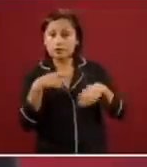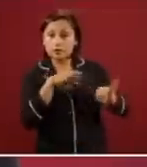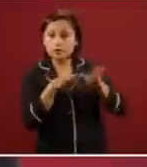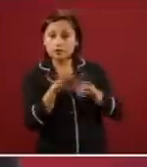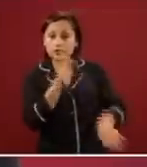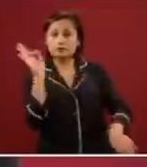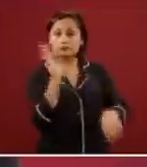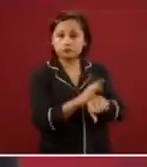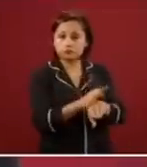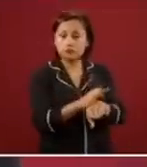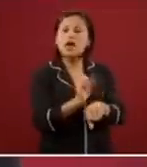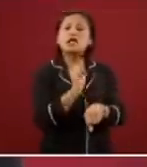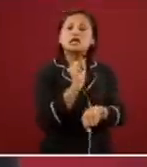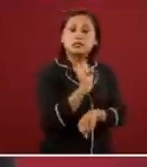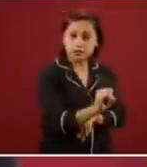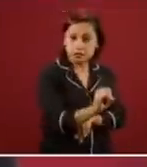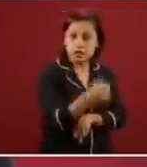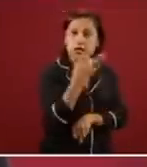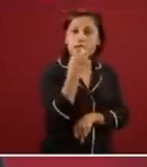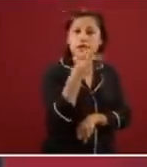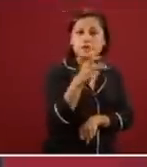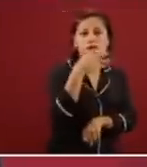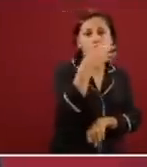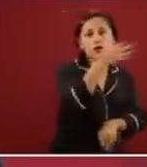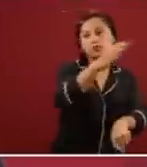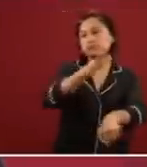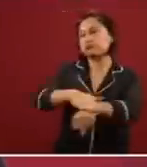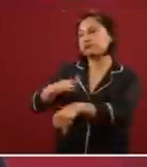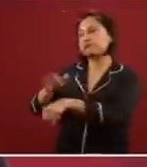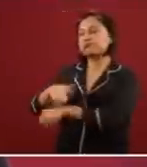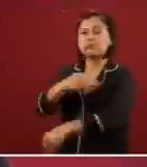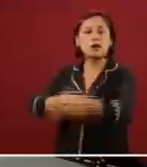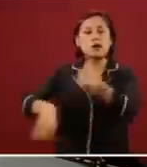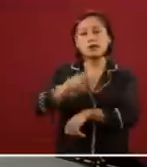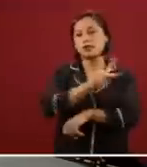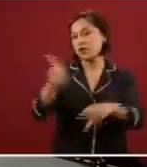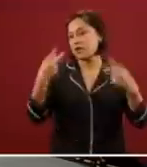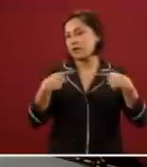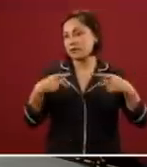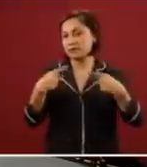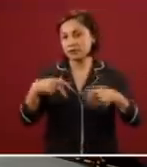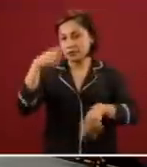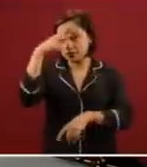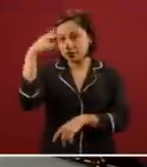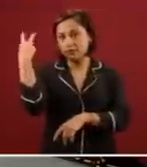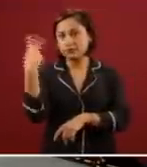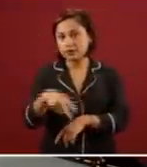informar a todos los mexicanos.